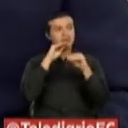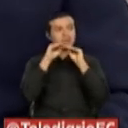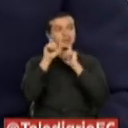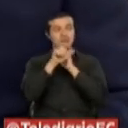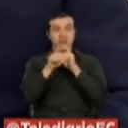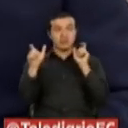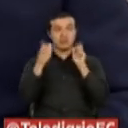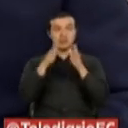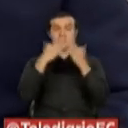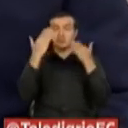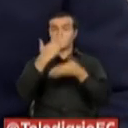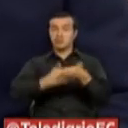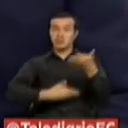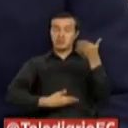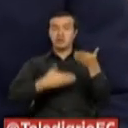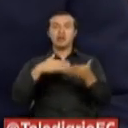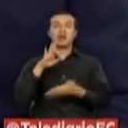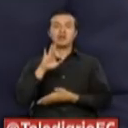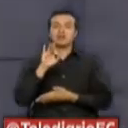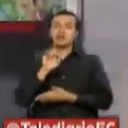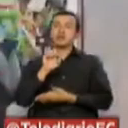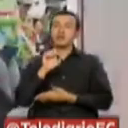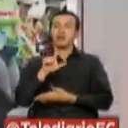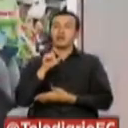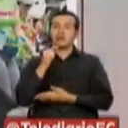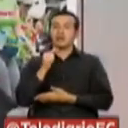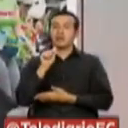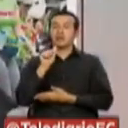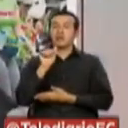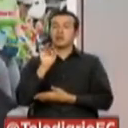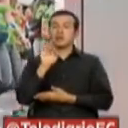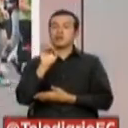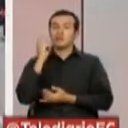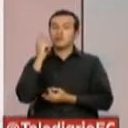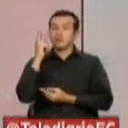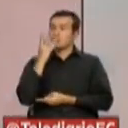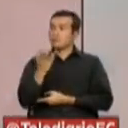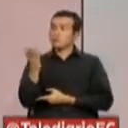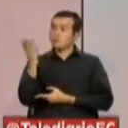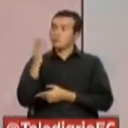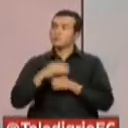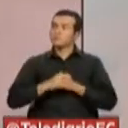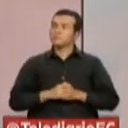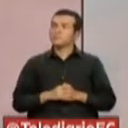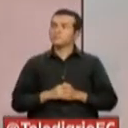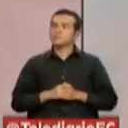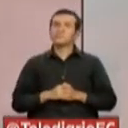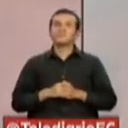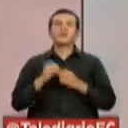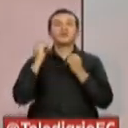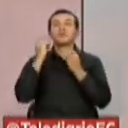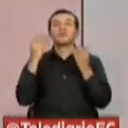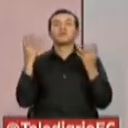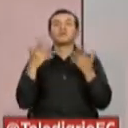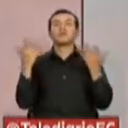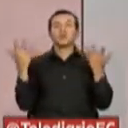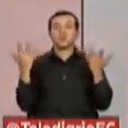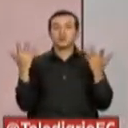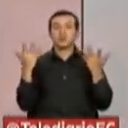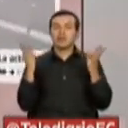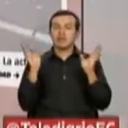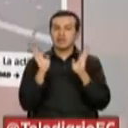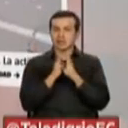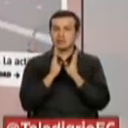recomendamos la lectura de Diario El Telégrafo. En esta jornada, Diario El Telégrafo nos tiene información acerca de